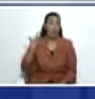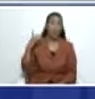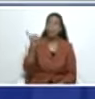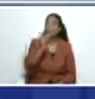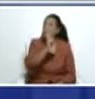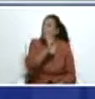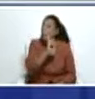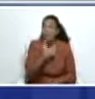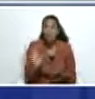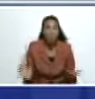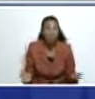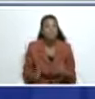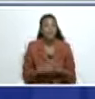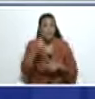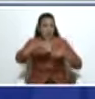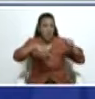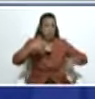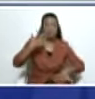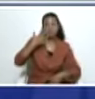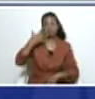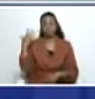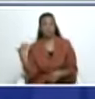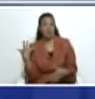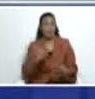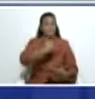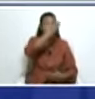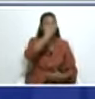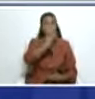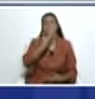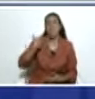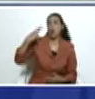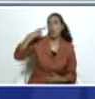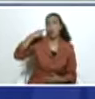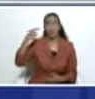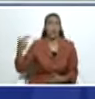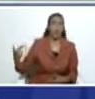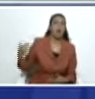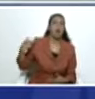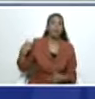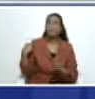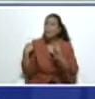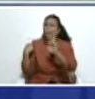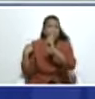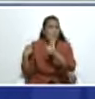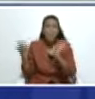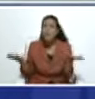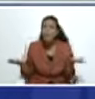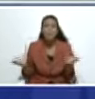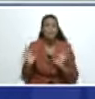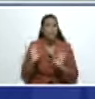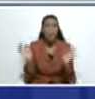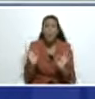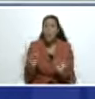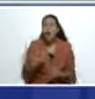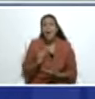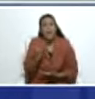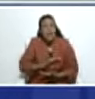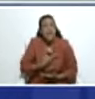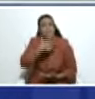desierto. Porque hay gente que se cree la última pepsicola del desierto. No, no, no. Nosotros